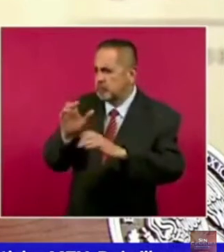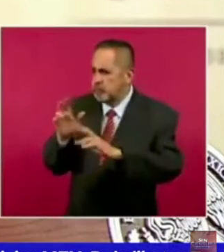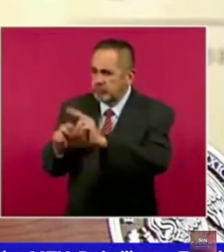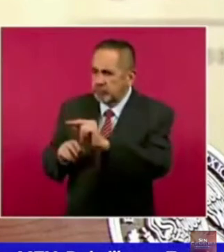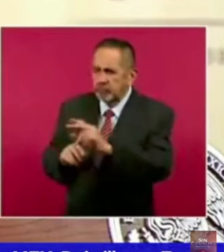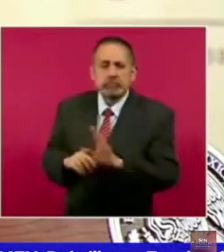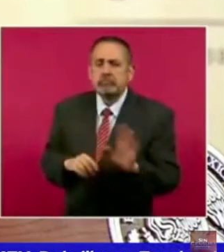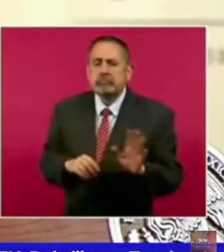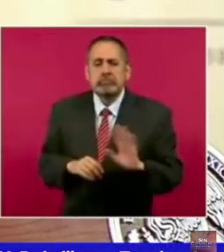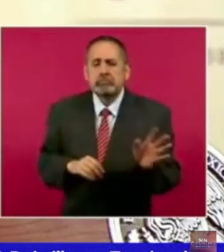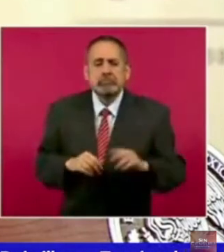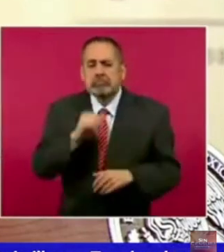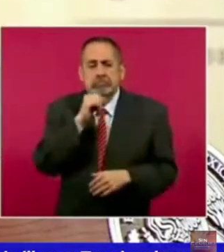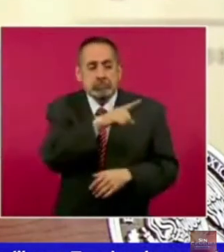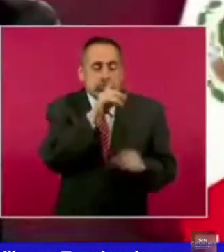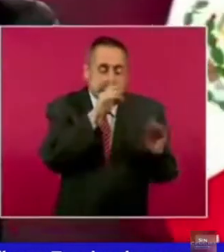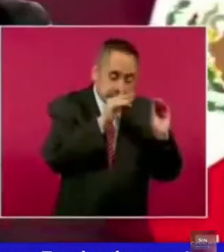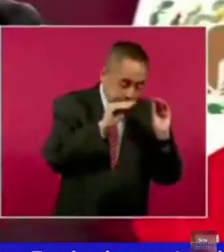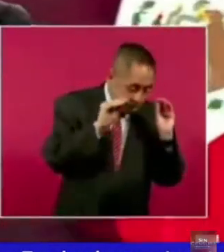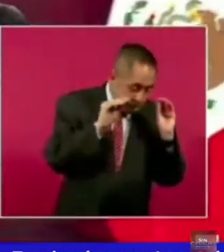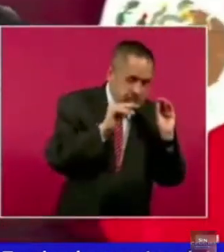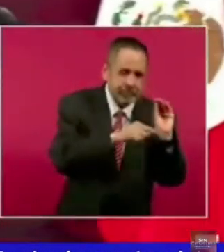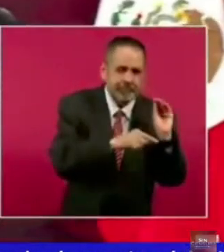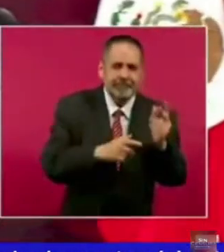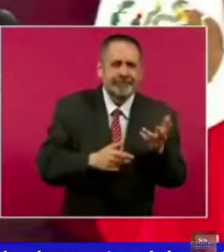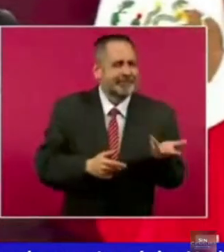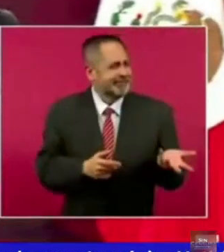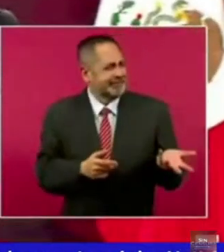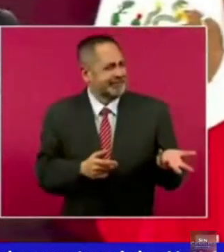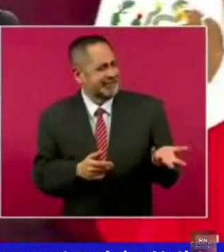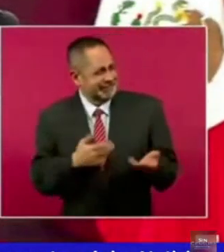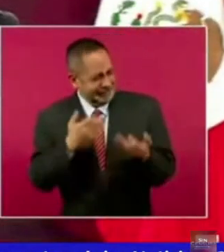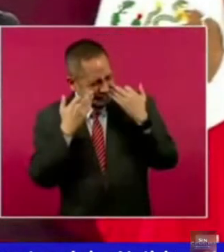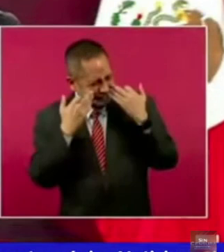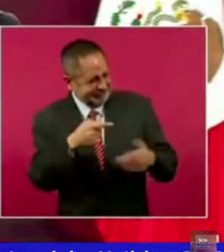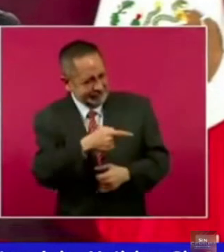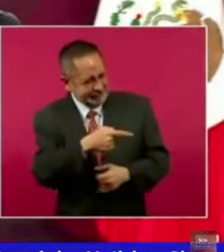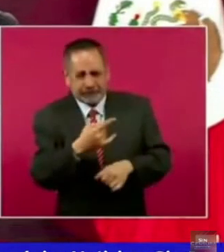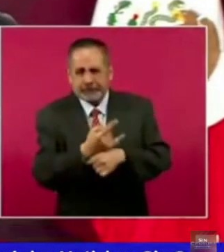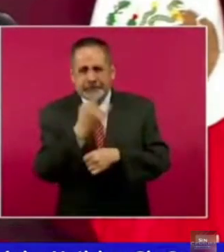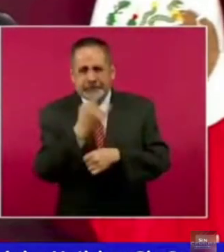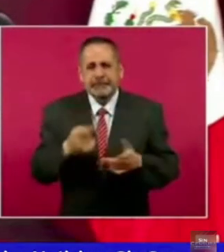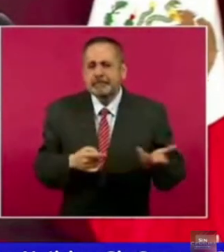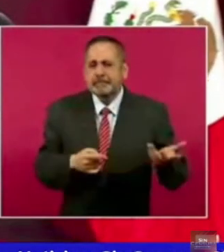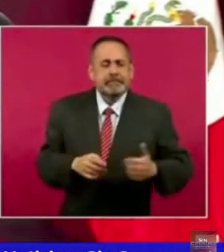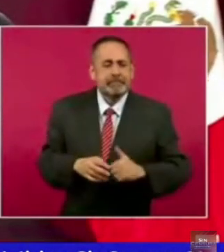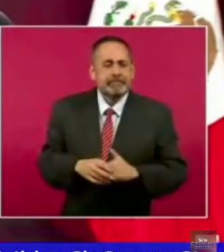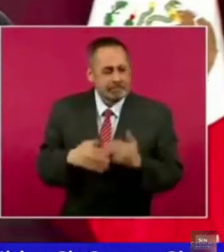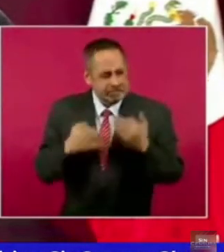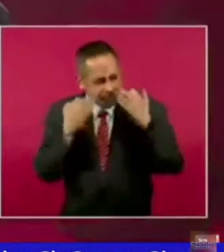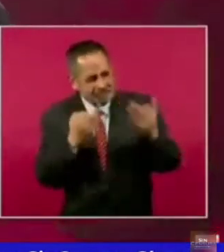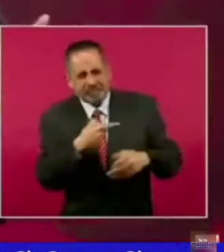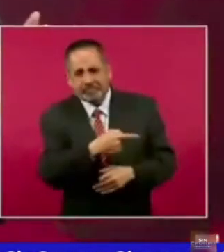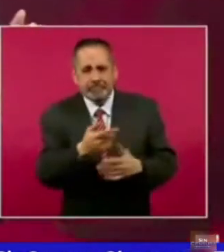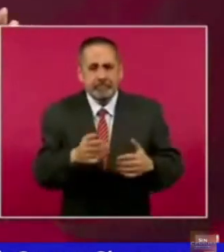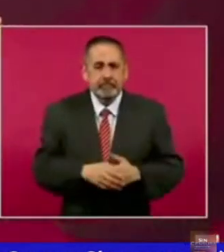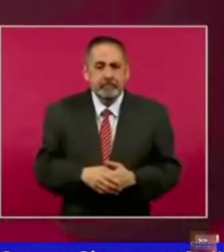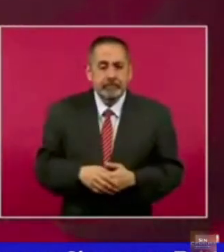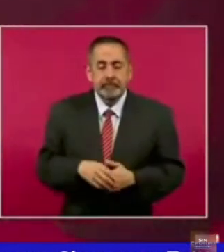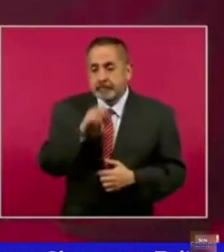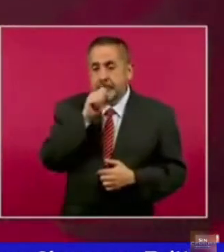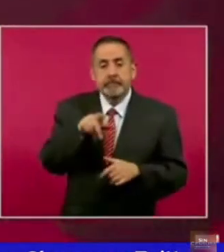Todo eso es lo que está quedando en evidencia. Esto de los